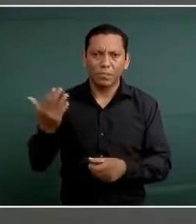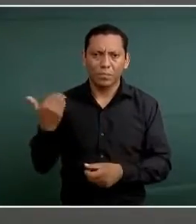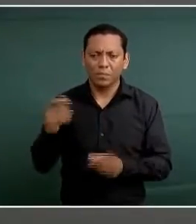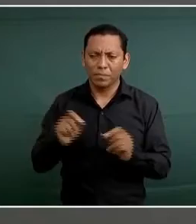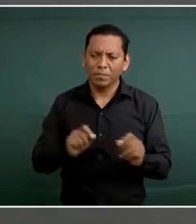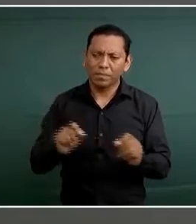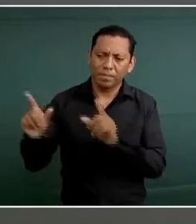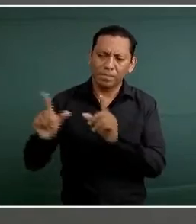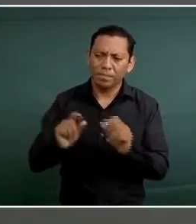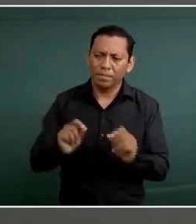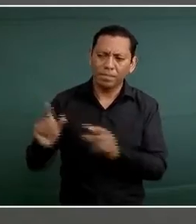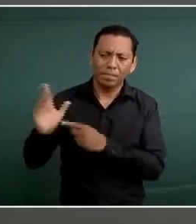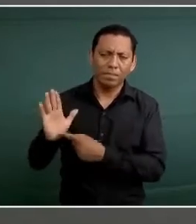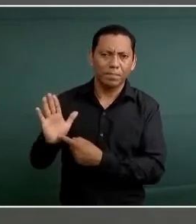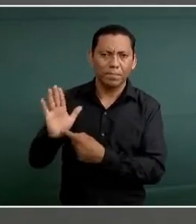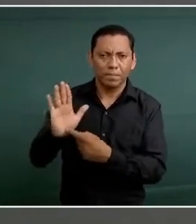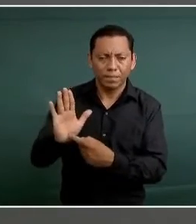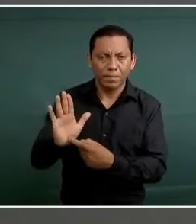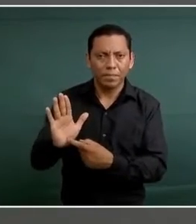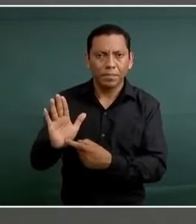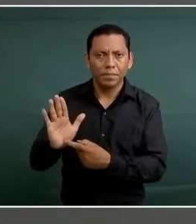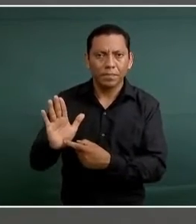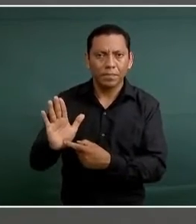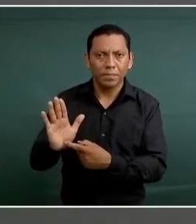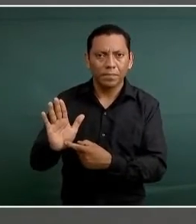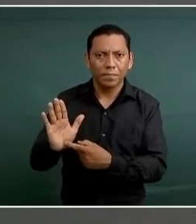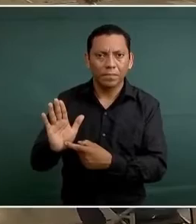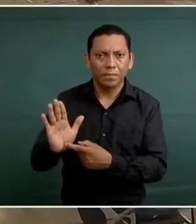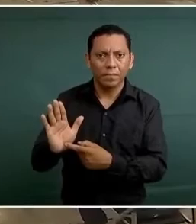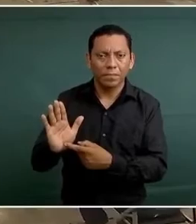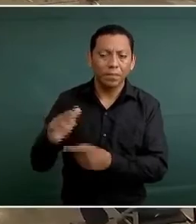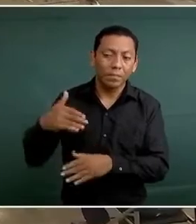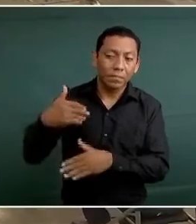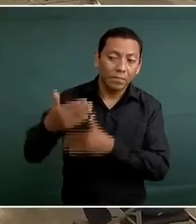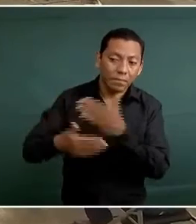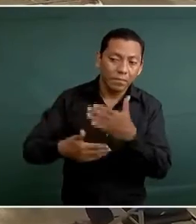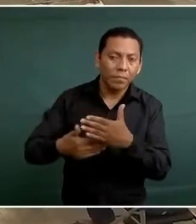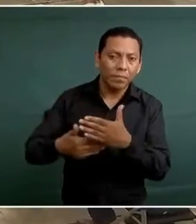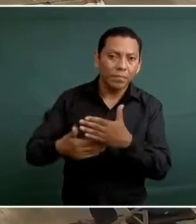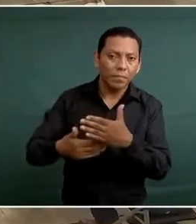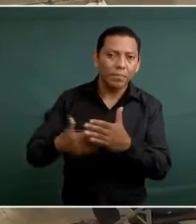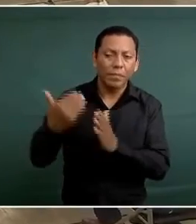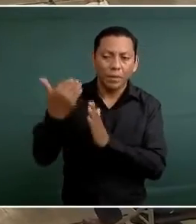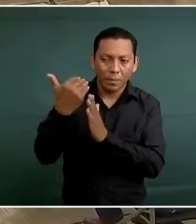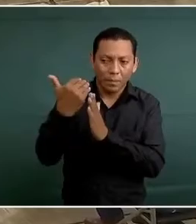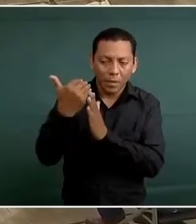este se piensa que va a haber un descenso